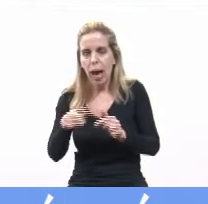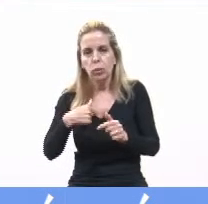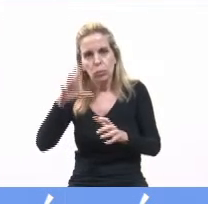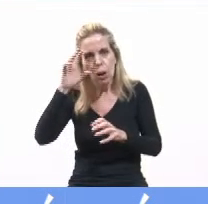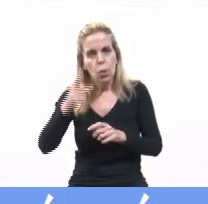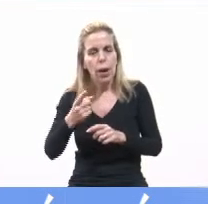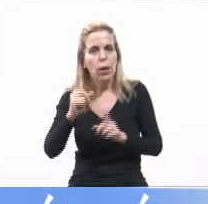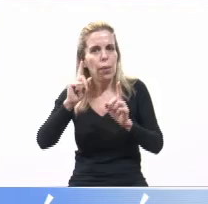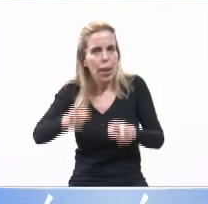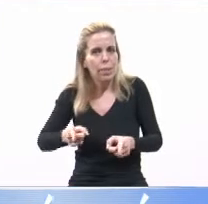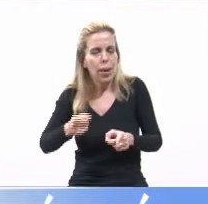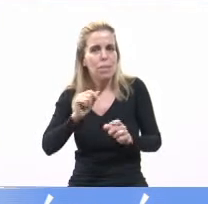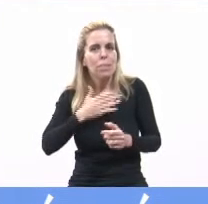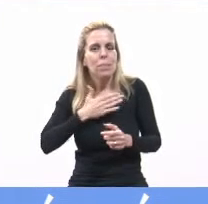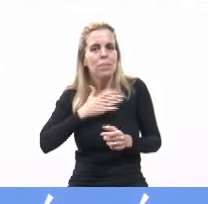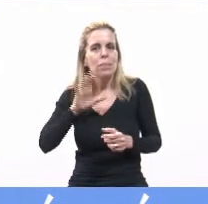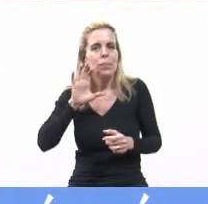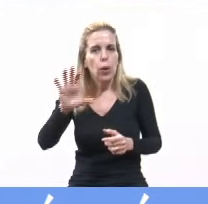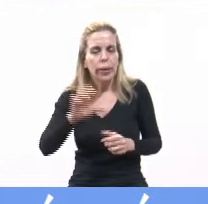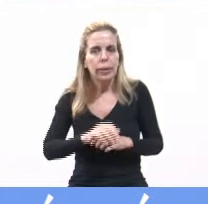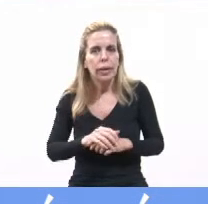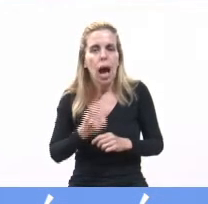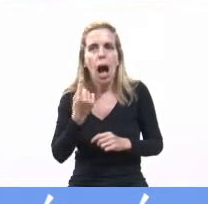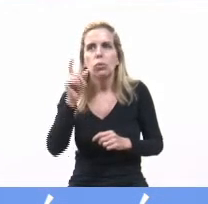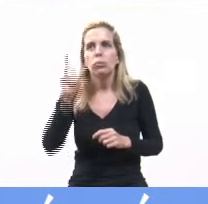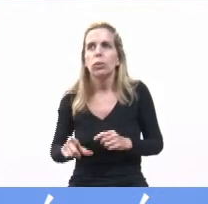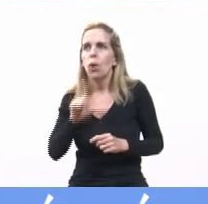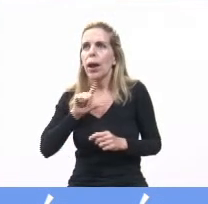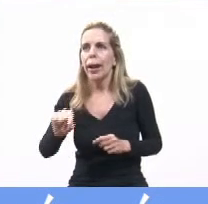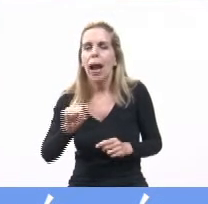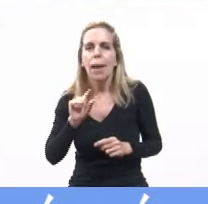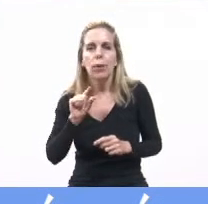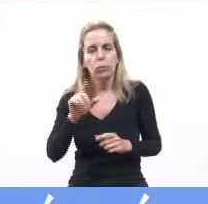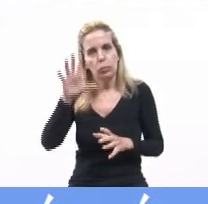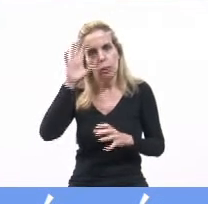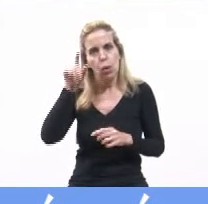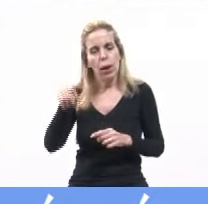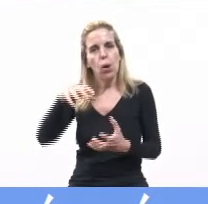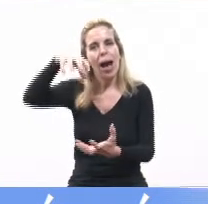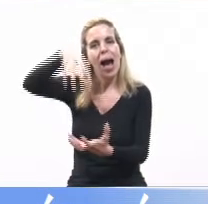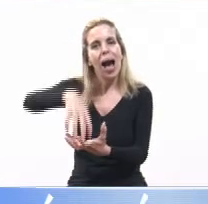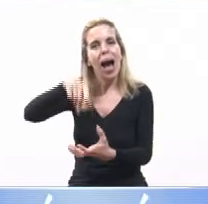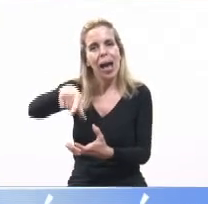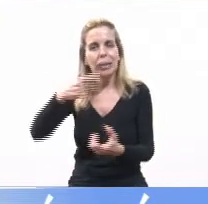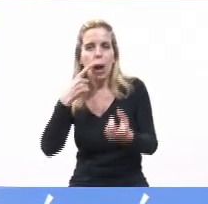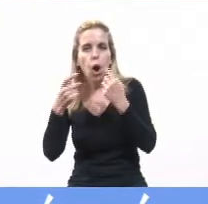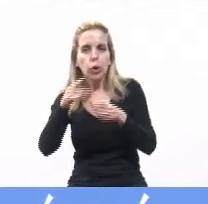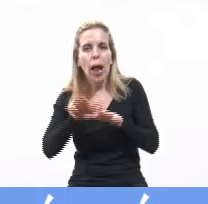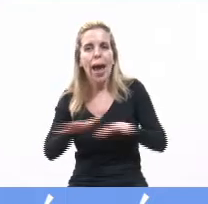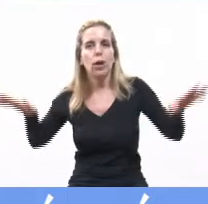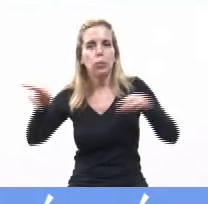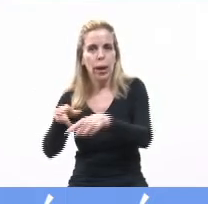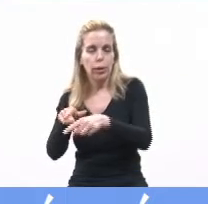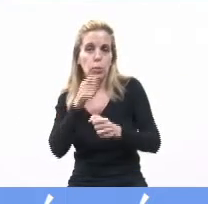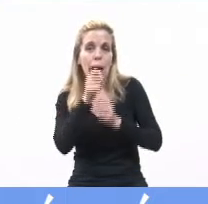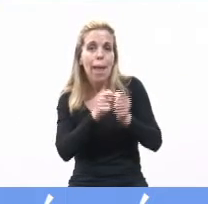un reclamo por tema de mi provincia a Losna, que es el ente que regula los aeropuertos por incumplimiento del